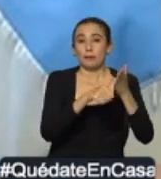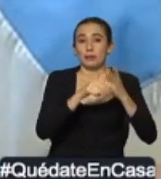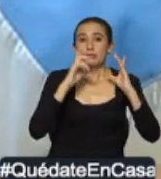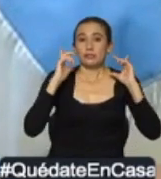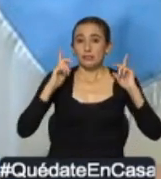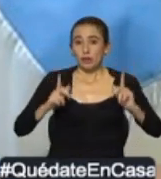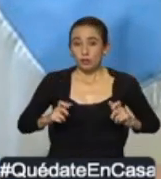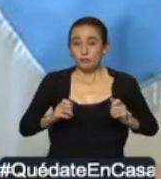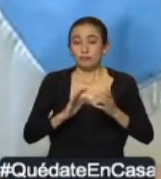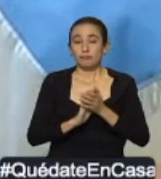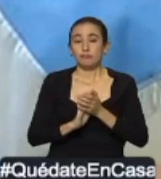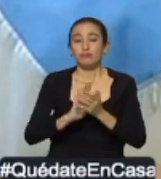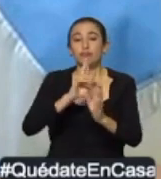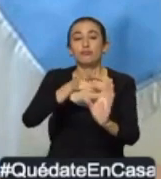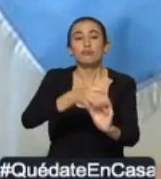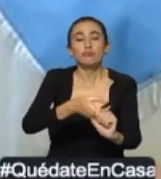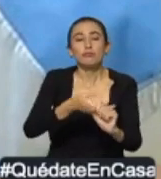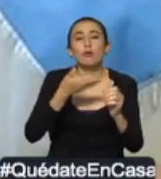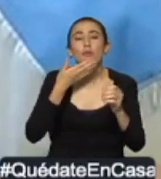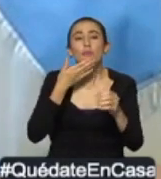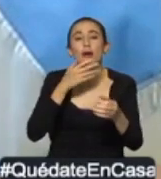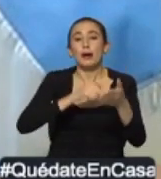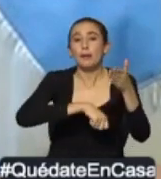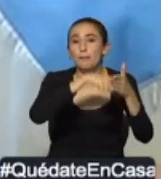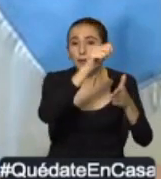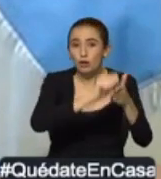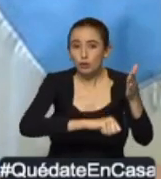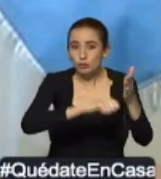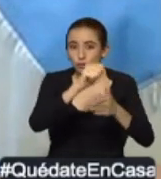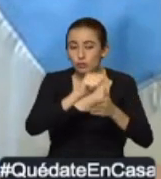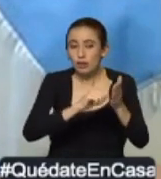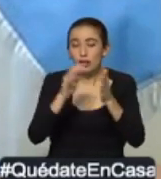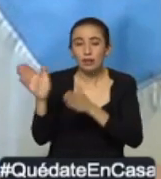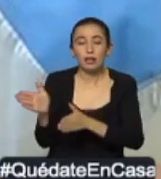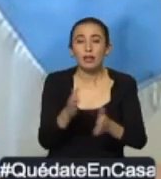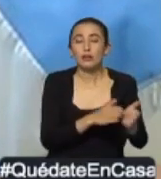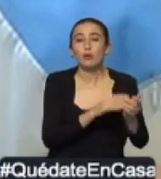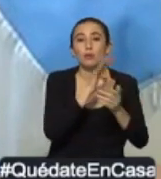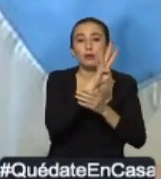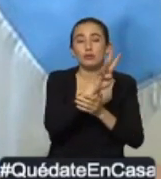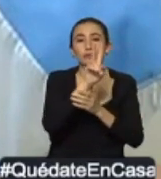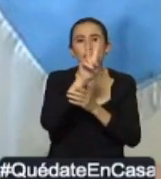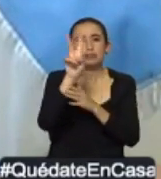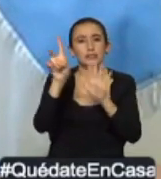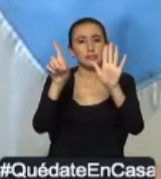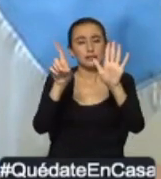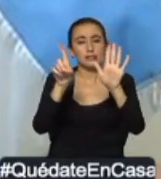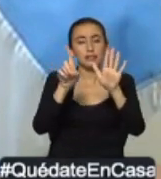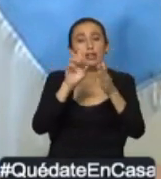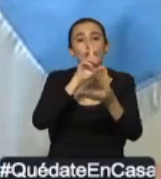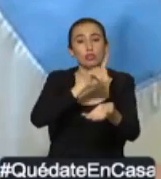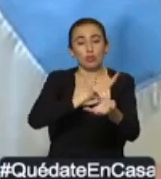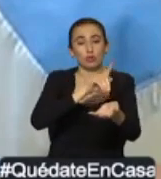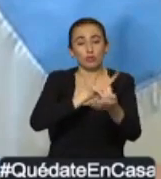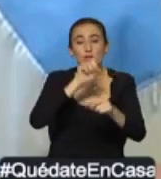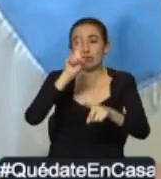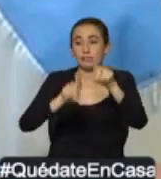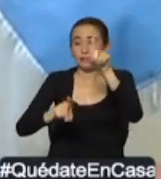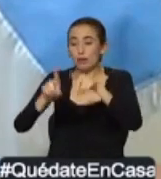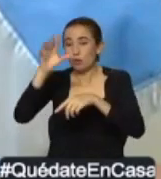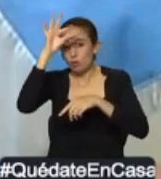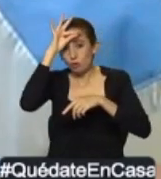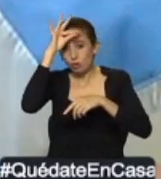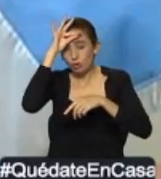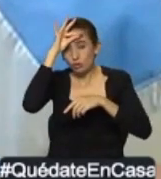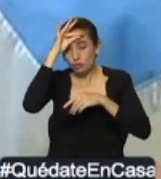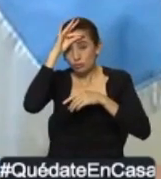a 456 profesionales a los diferentes hospitales especialmente aquellos centinelas en las áreas de